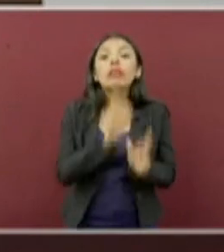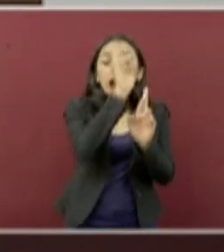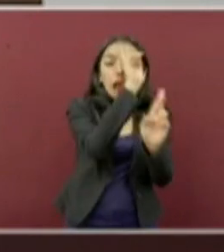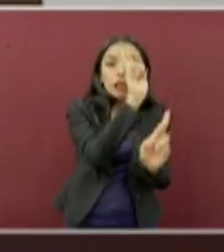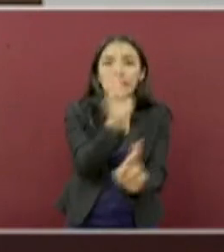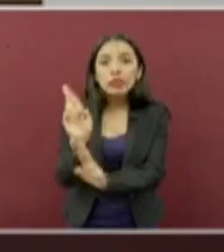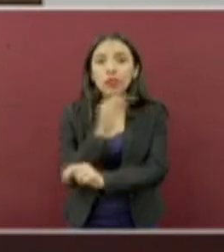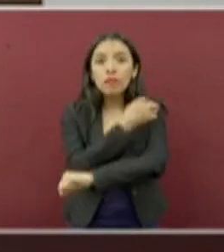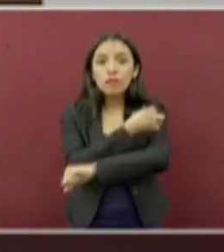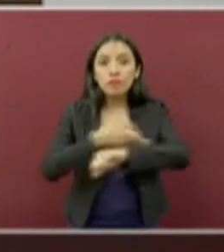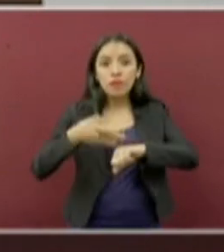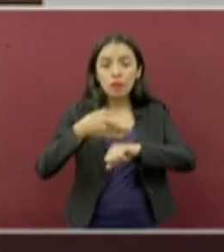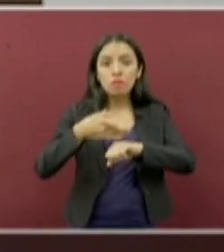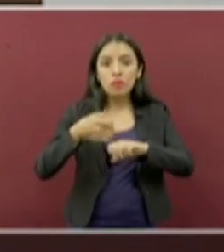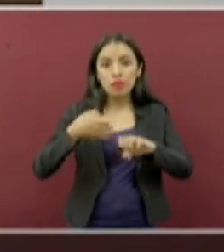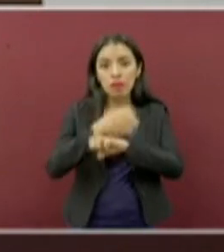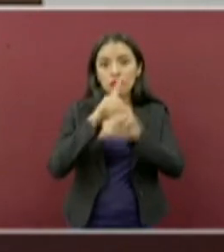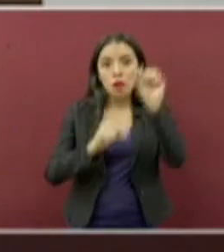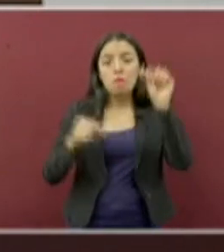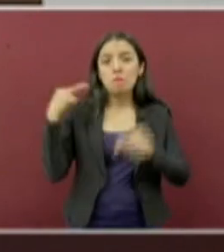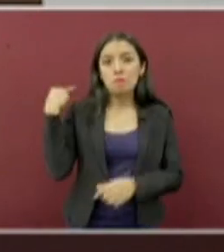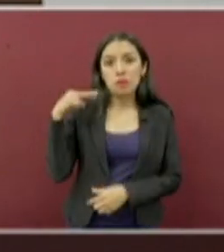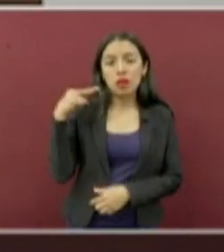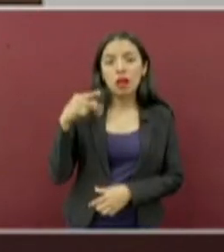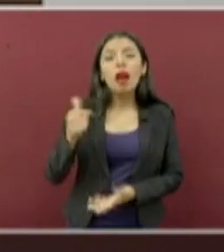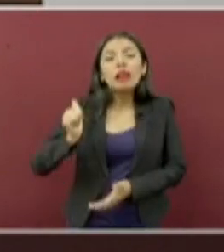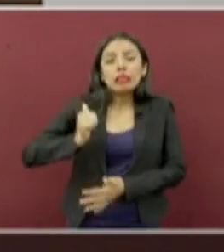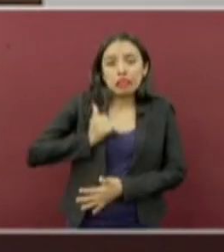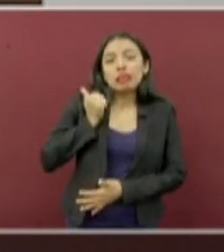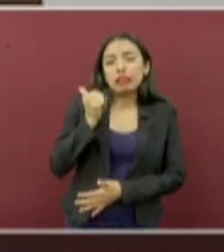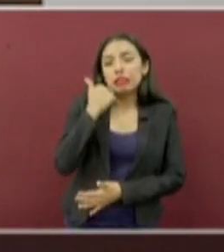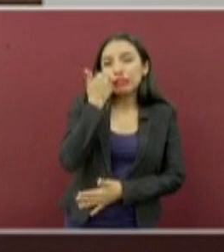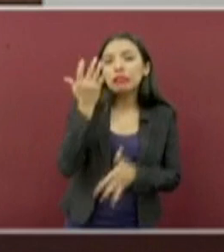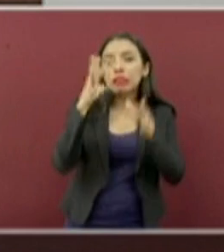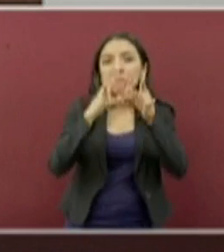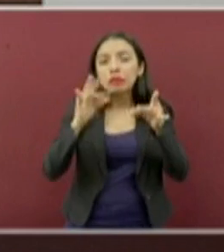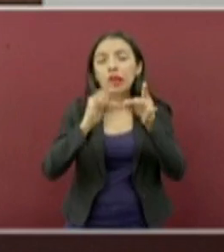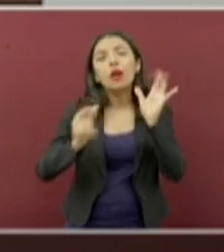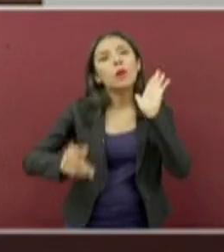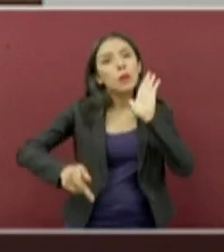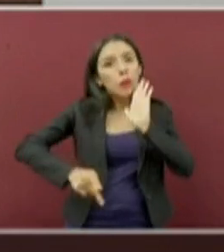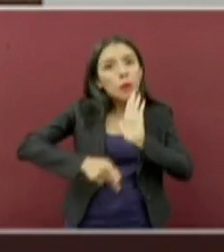veracruzana, también quiero aprovechar para comentarles